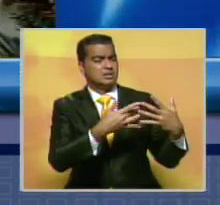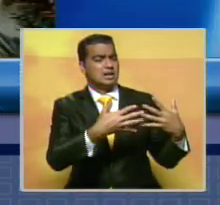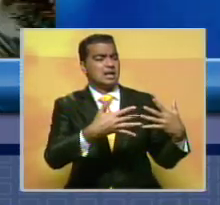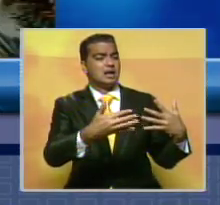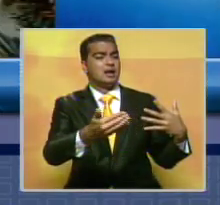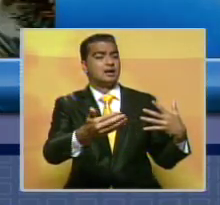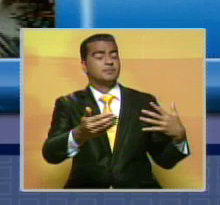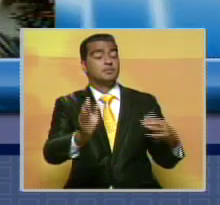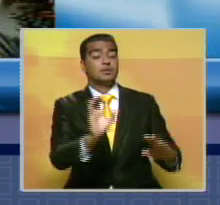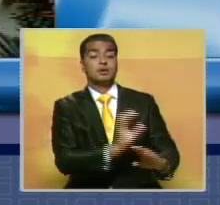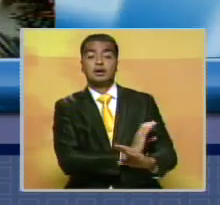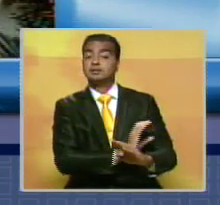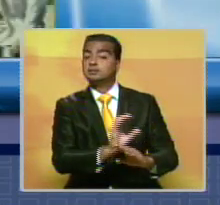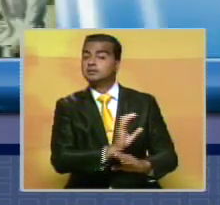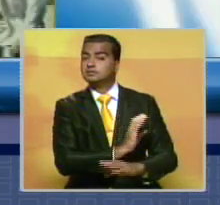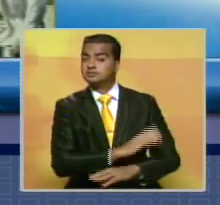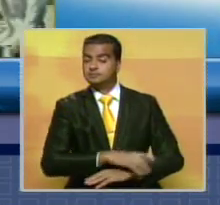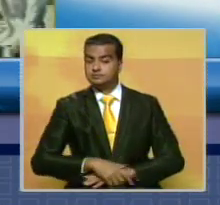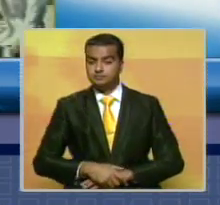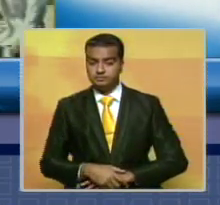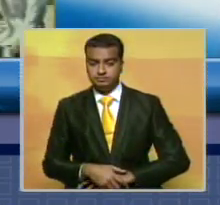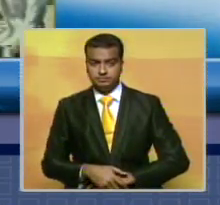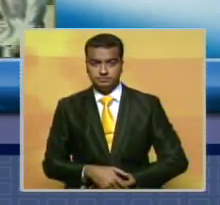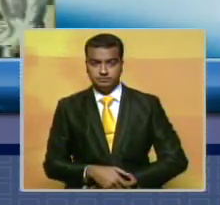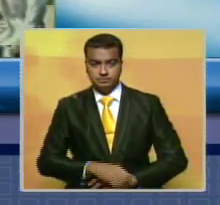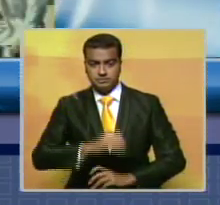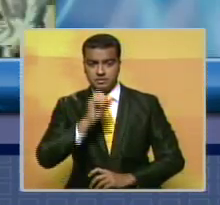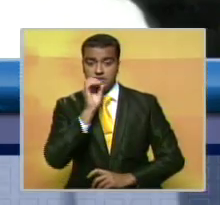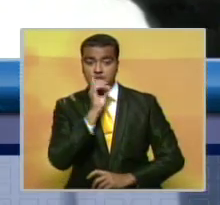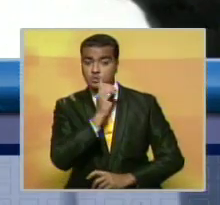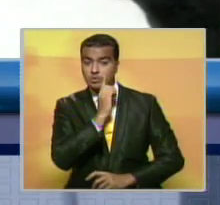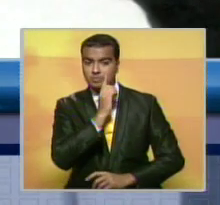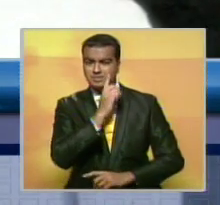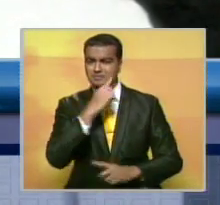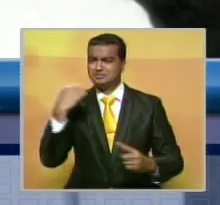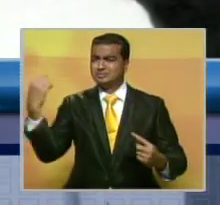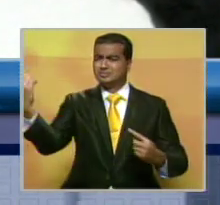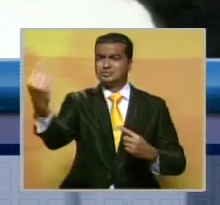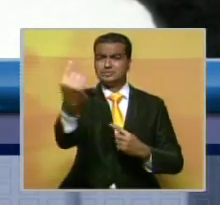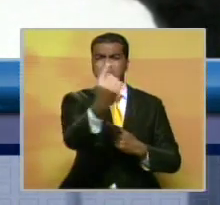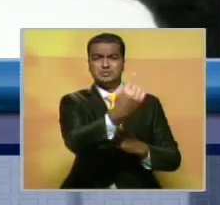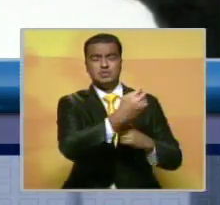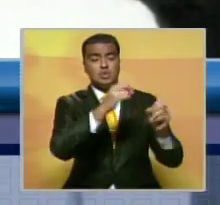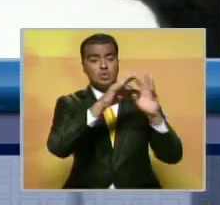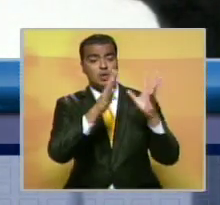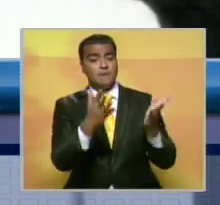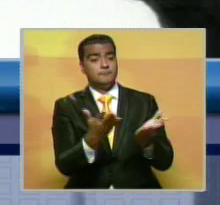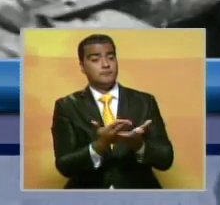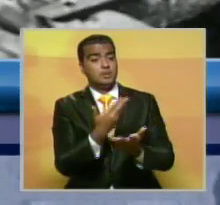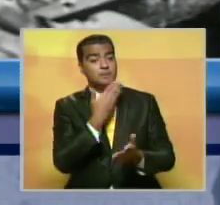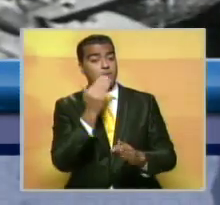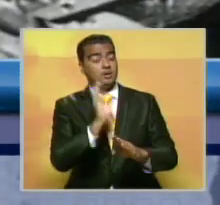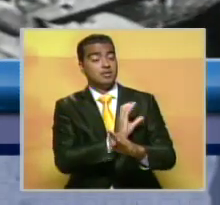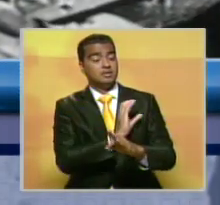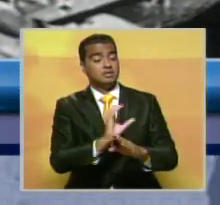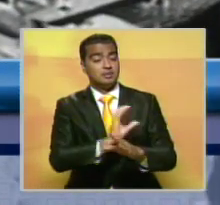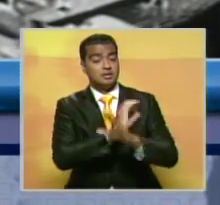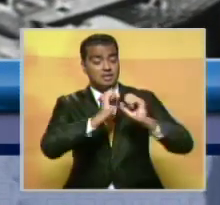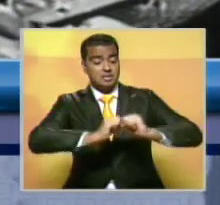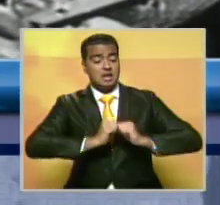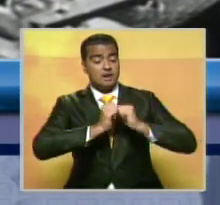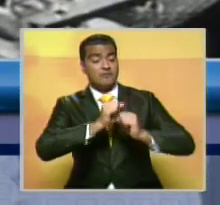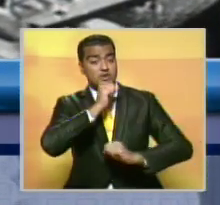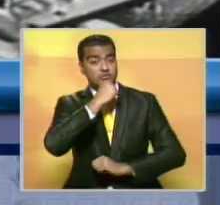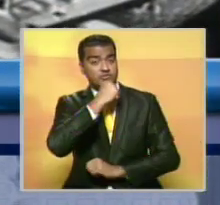carrera como cantante y compositor. Su nombre le dio la vuelta al mundo por ser el autor de Caballo Viejo,